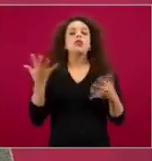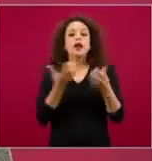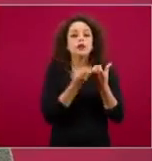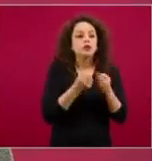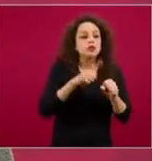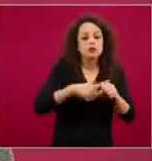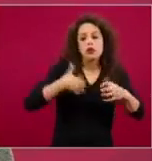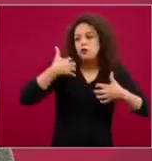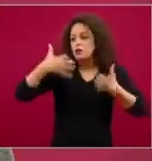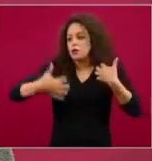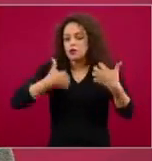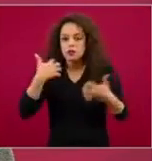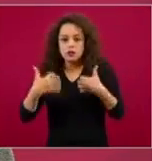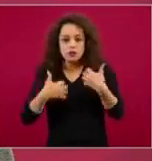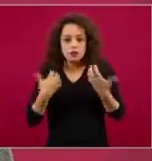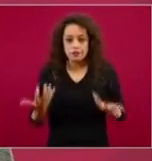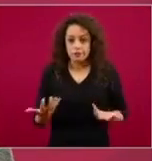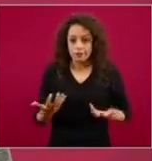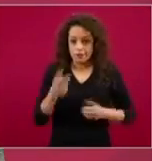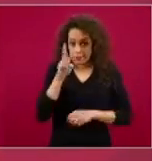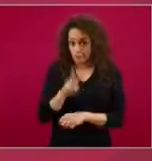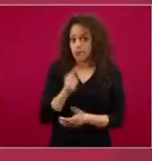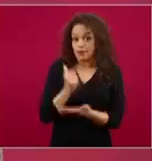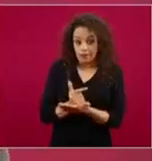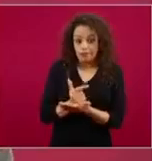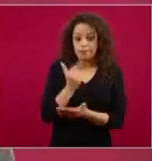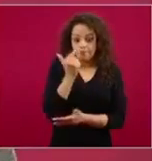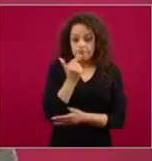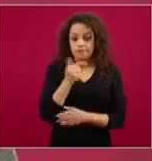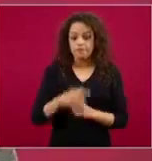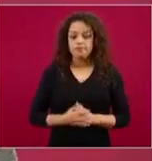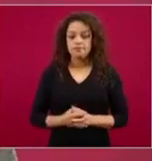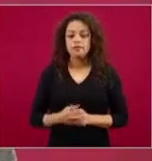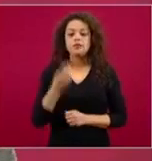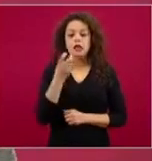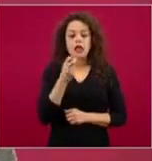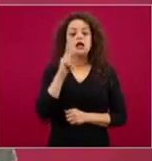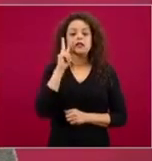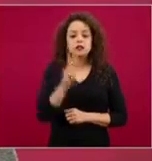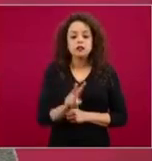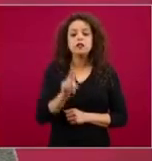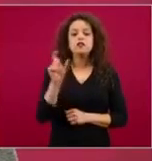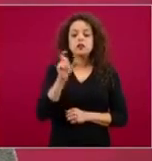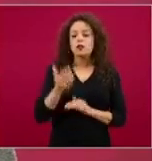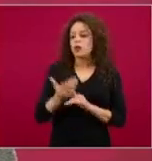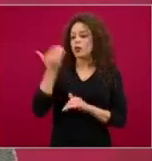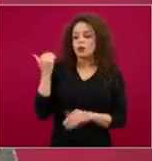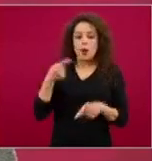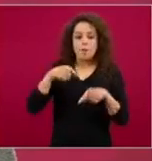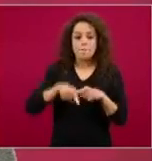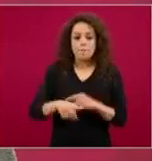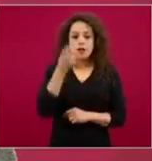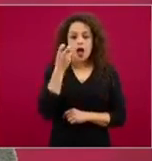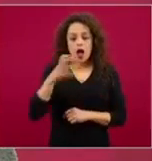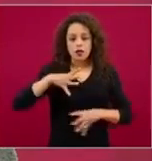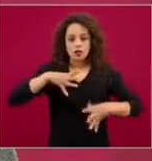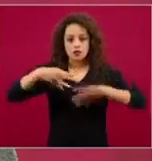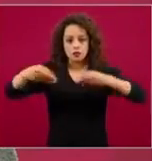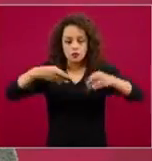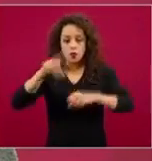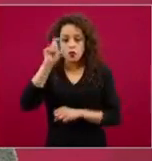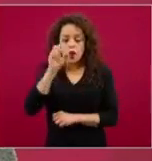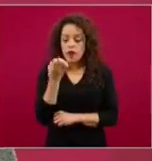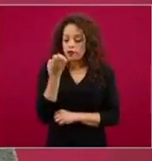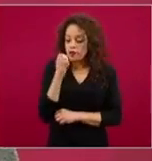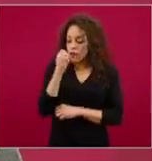muy dramáticas. Esto lo contemplamos desde que inició la preparación de esta epidemia en enero de